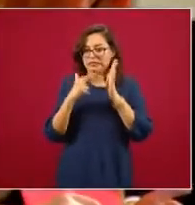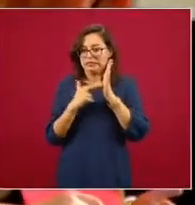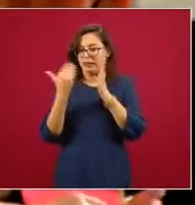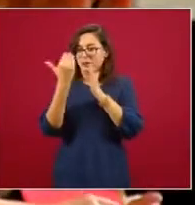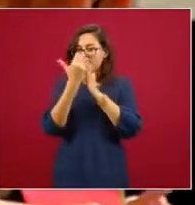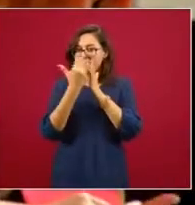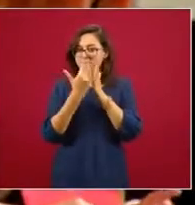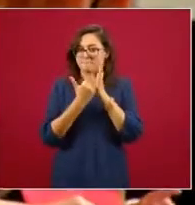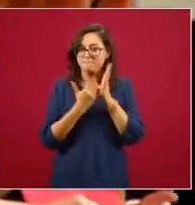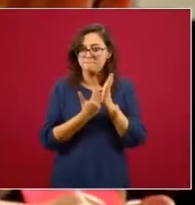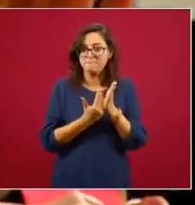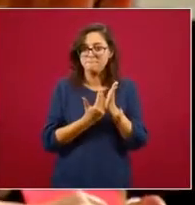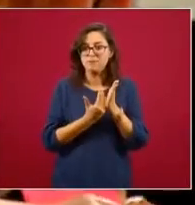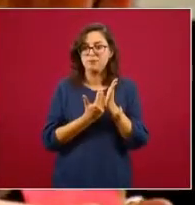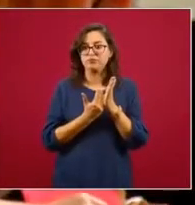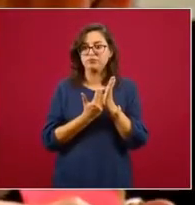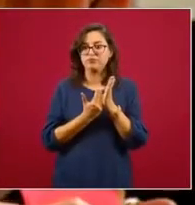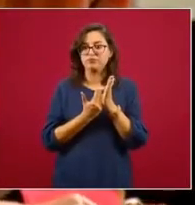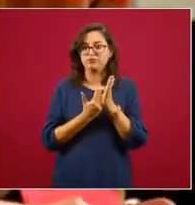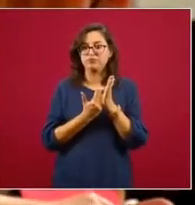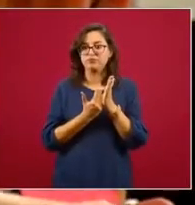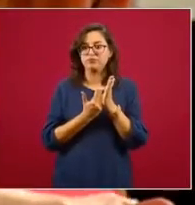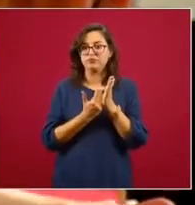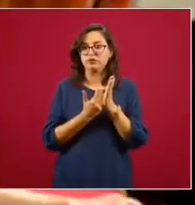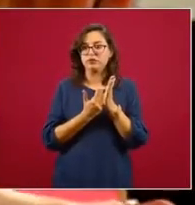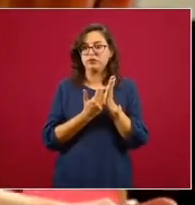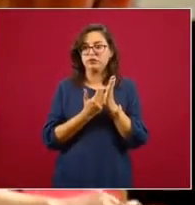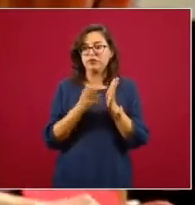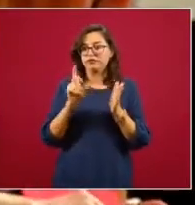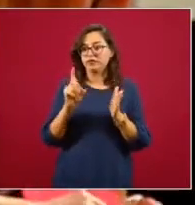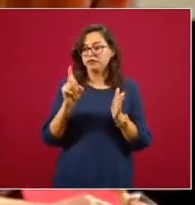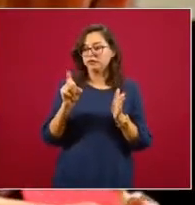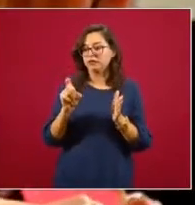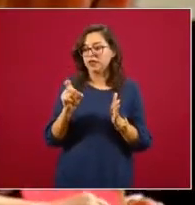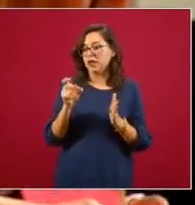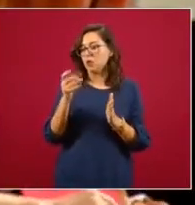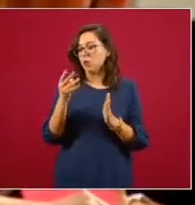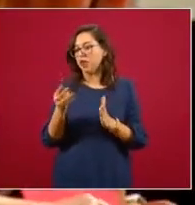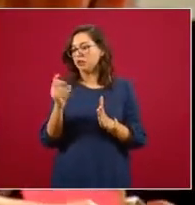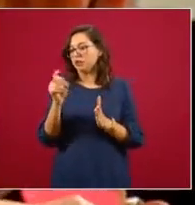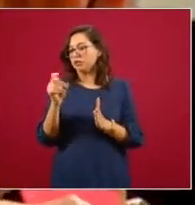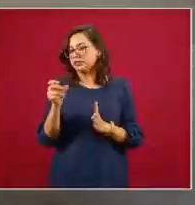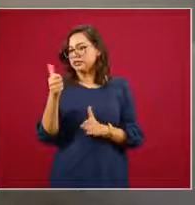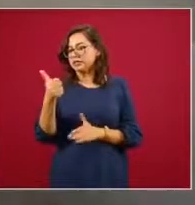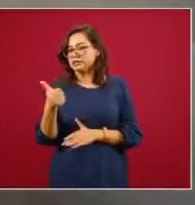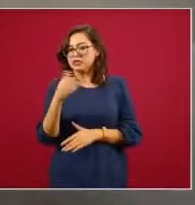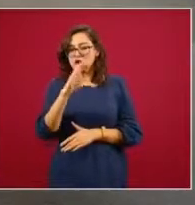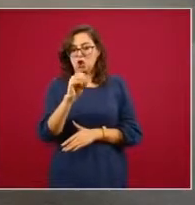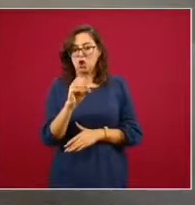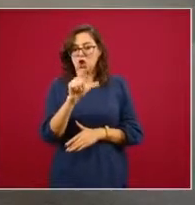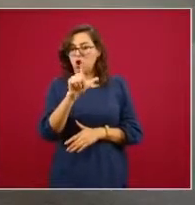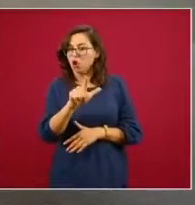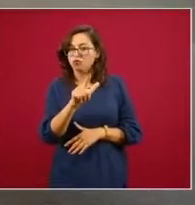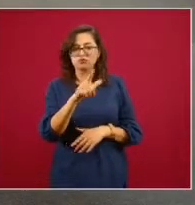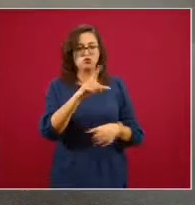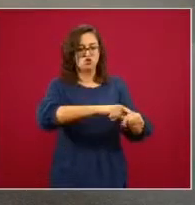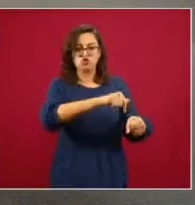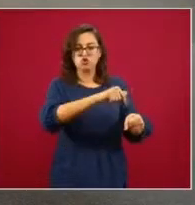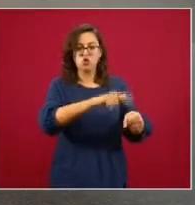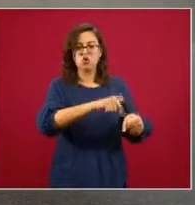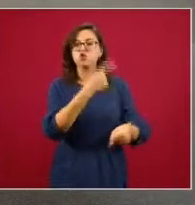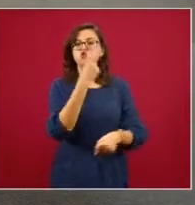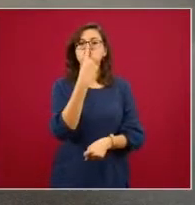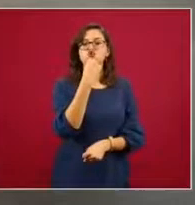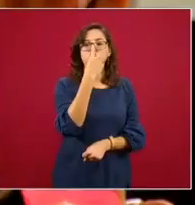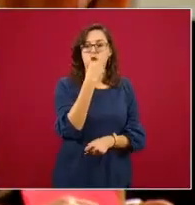de incluso especificar 34, 36 colonias en color rojo, ¿sí?, poniendo las medidas adecuadas